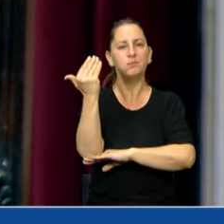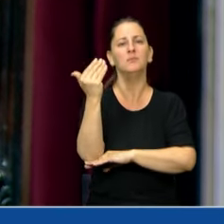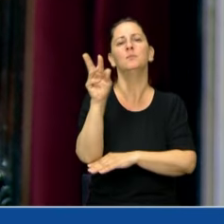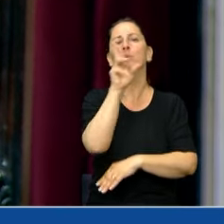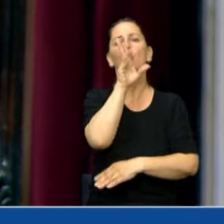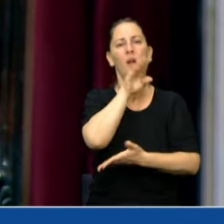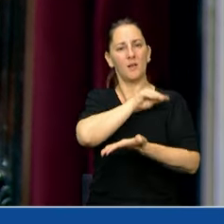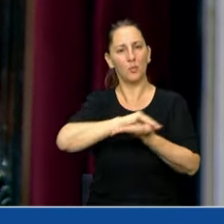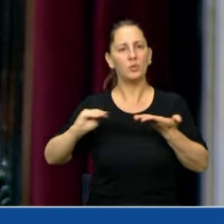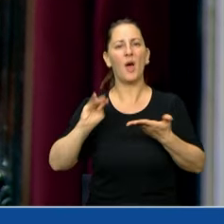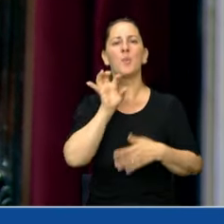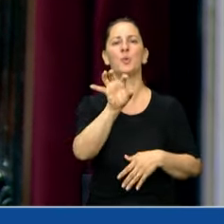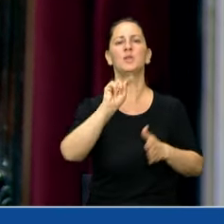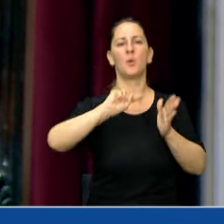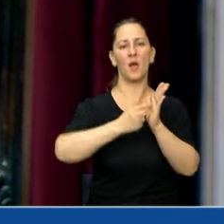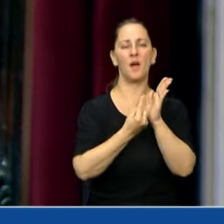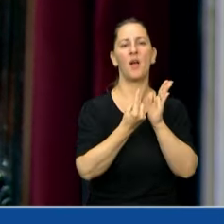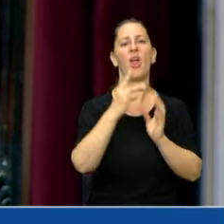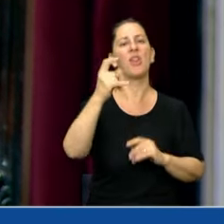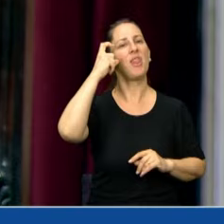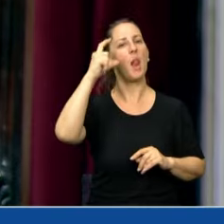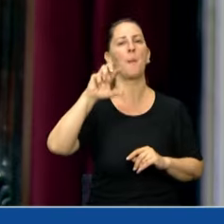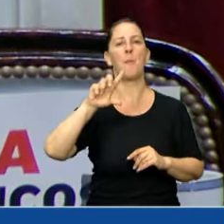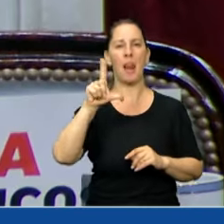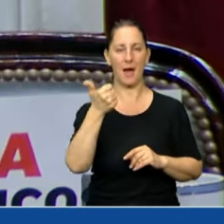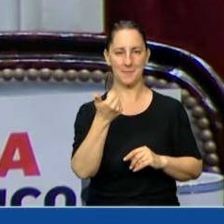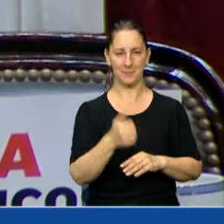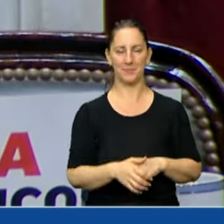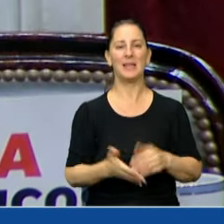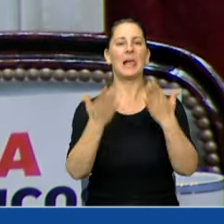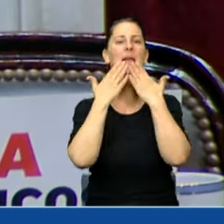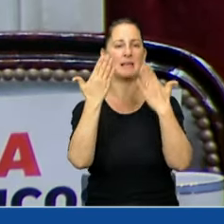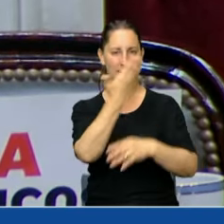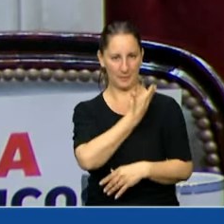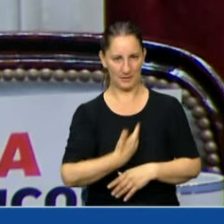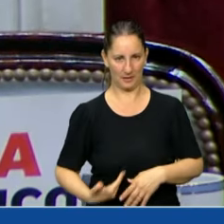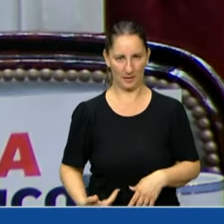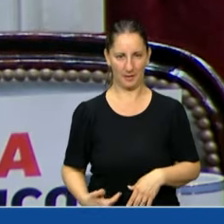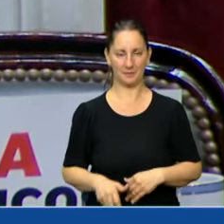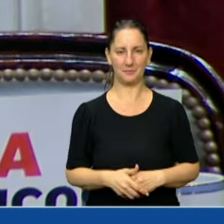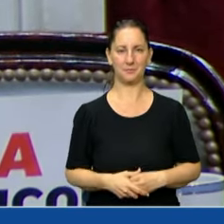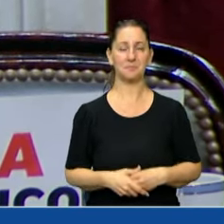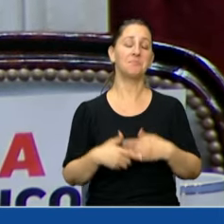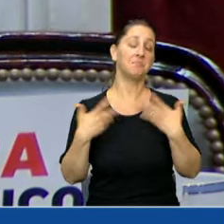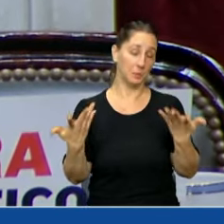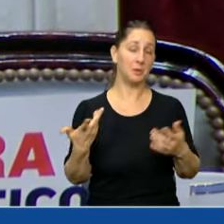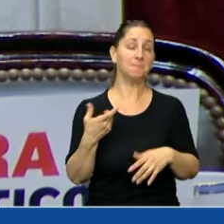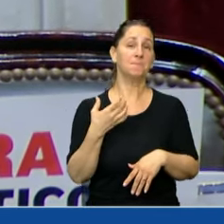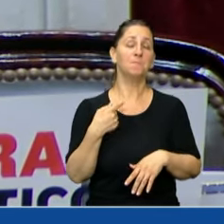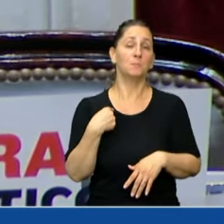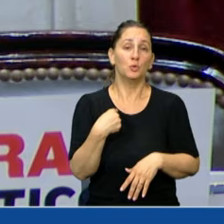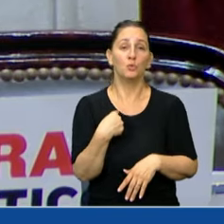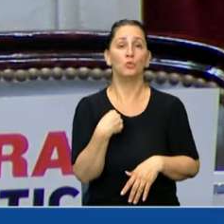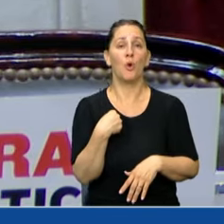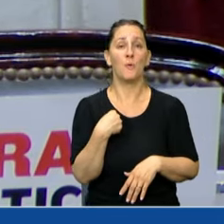diputada por la provincia de Buenos Aires Romina del pl Gracias presidente Bueno voy a coincidir con